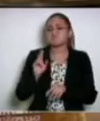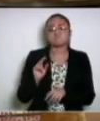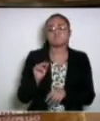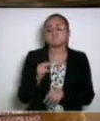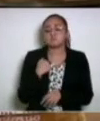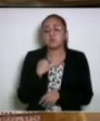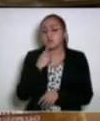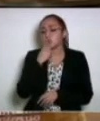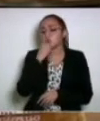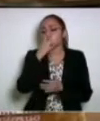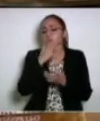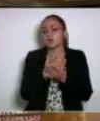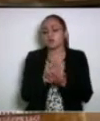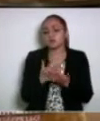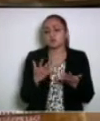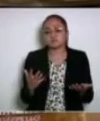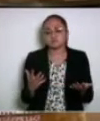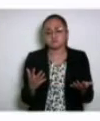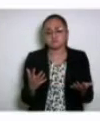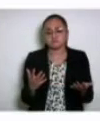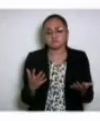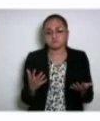solamente decir